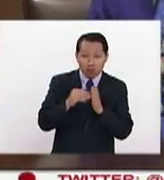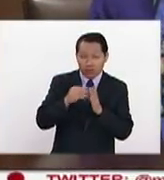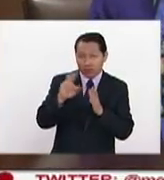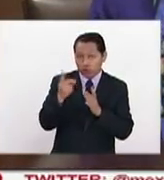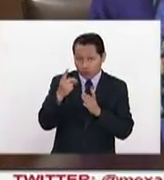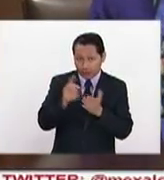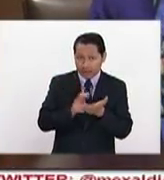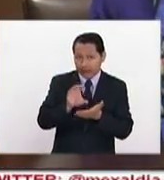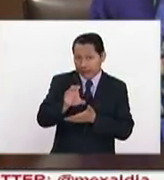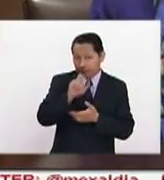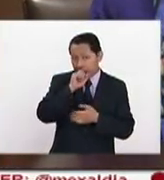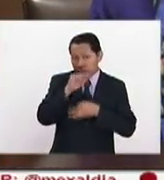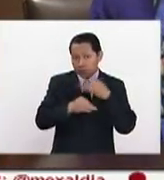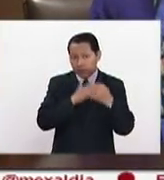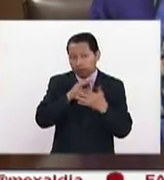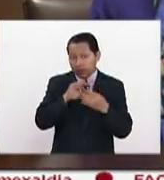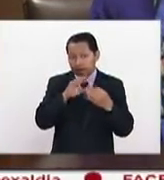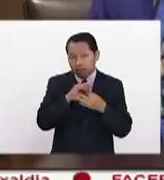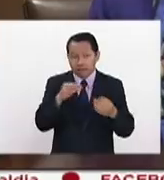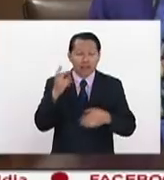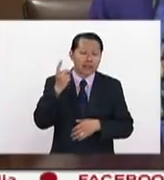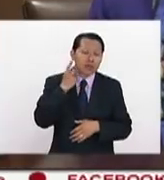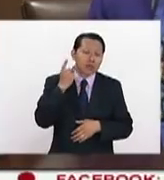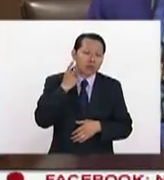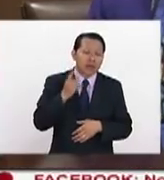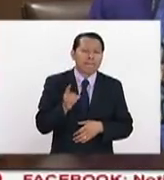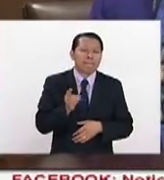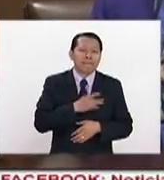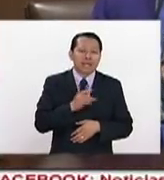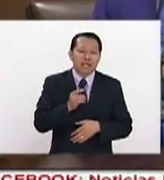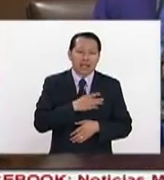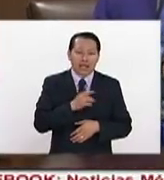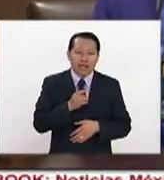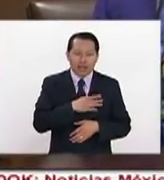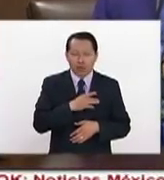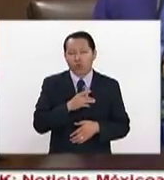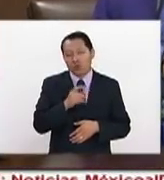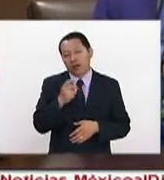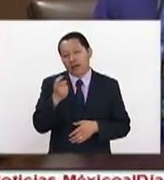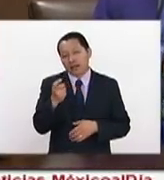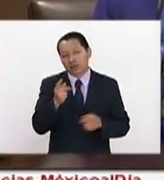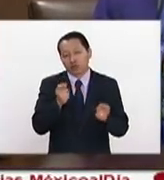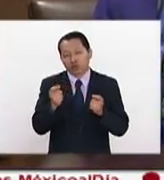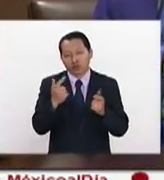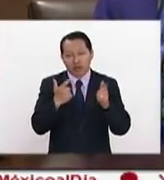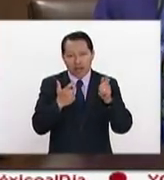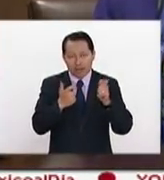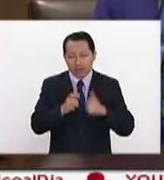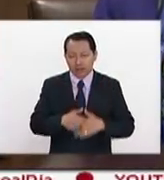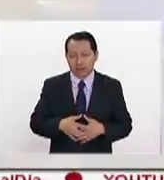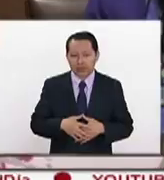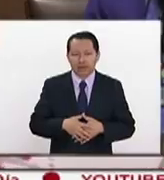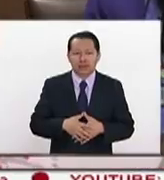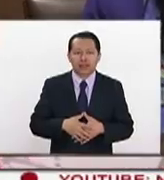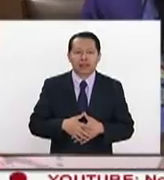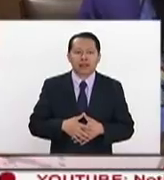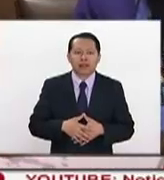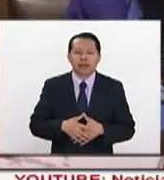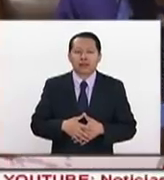campaña, e insinuó que los legisladores le tienen miedo al tratar el control de armas.